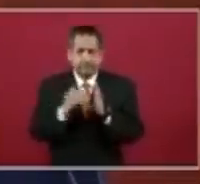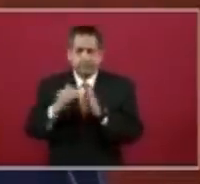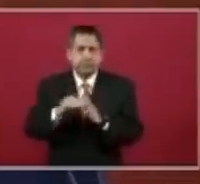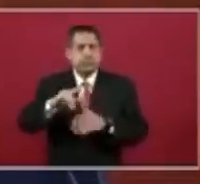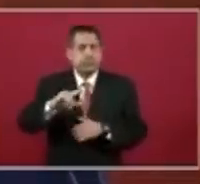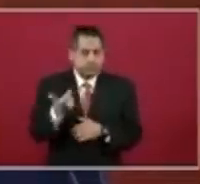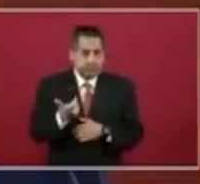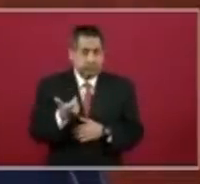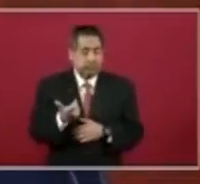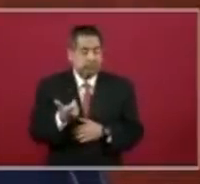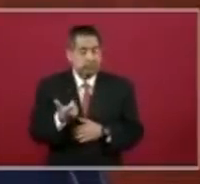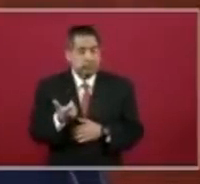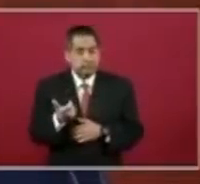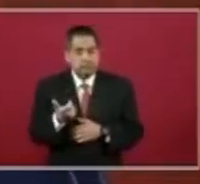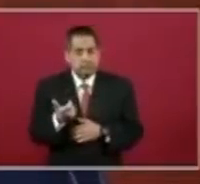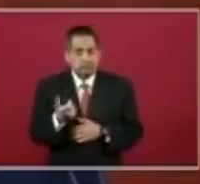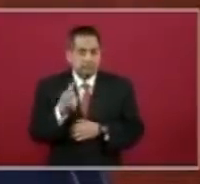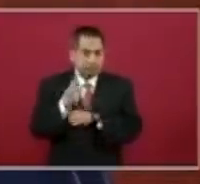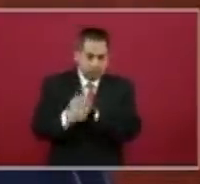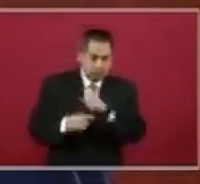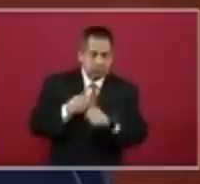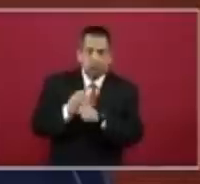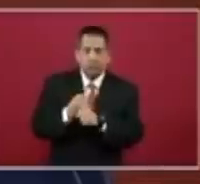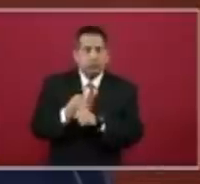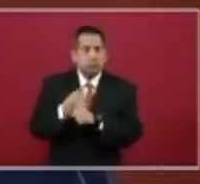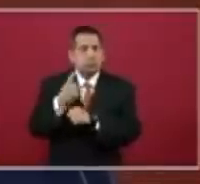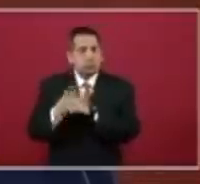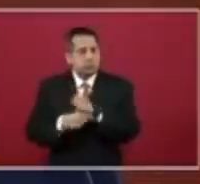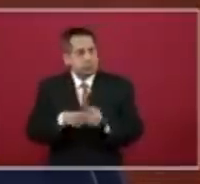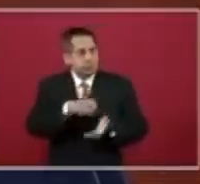1 billón de pesos al año